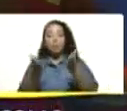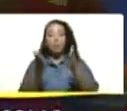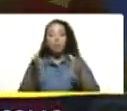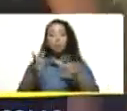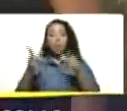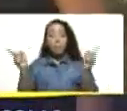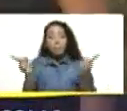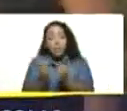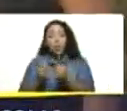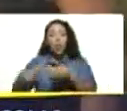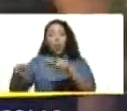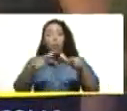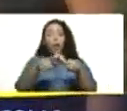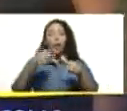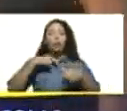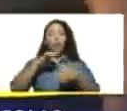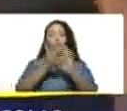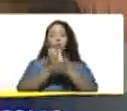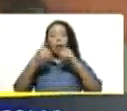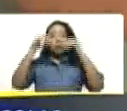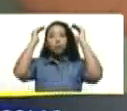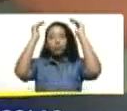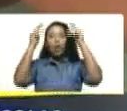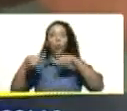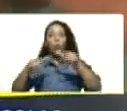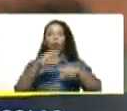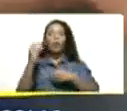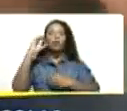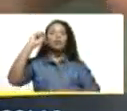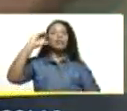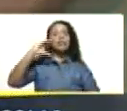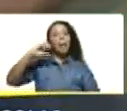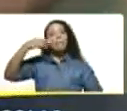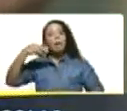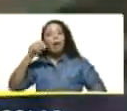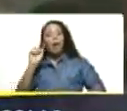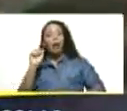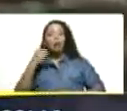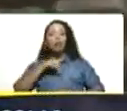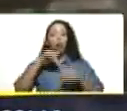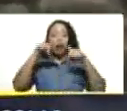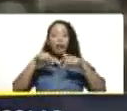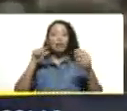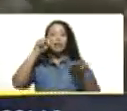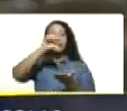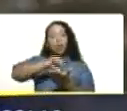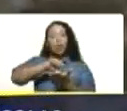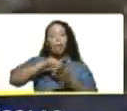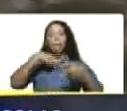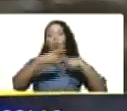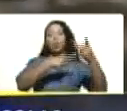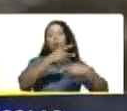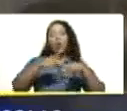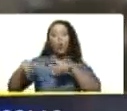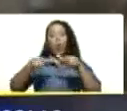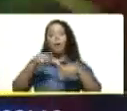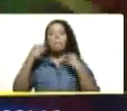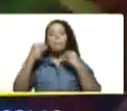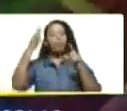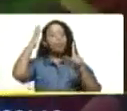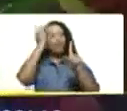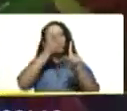experiencia con la Revolución Bolivariana. Yo soy uno de los felices beneficiarios de uno de estos financiamientos. Financiamientos enmarcados